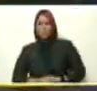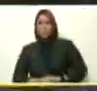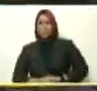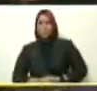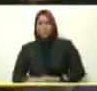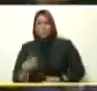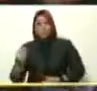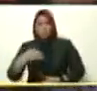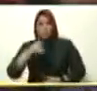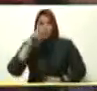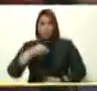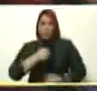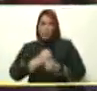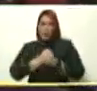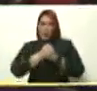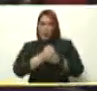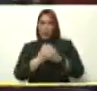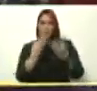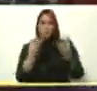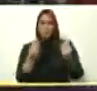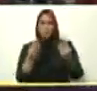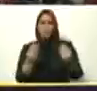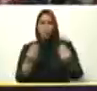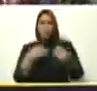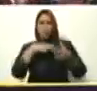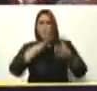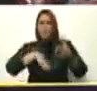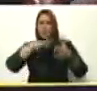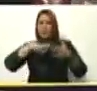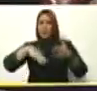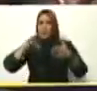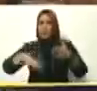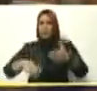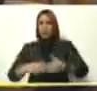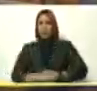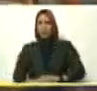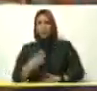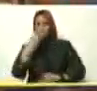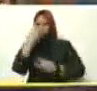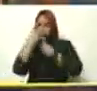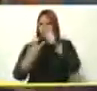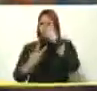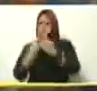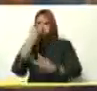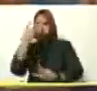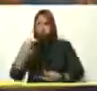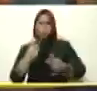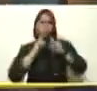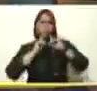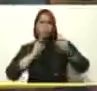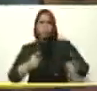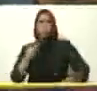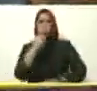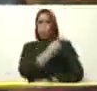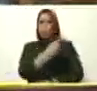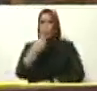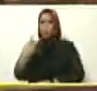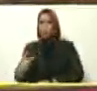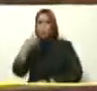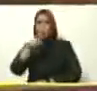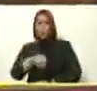Además, porque amo mucho Barcelona. El Paseo del Neverí, Tronconal 1, Tronconal 2,